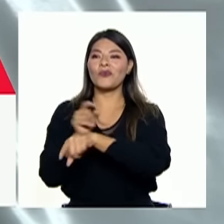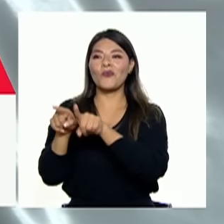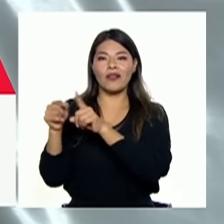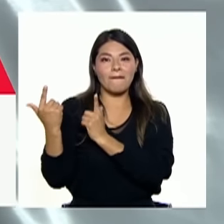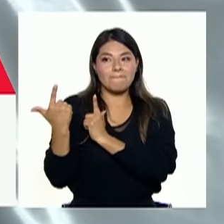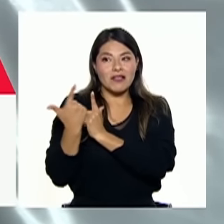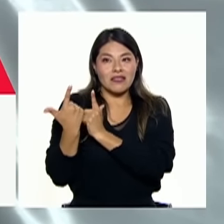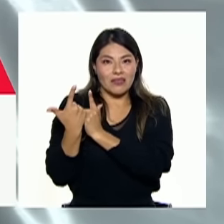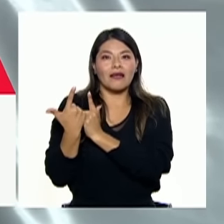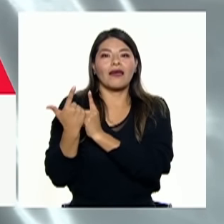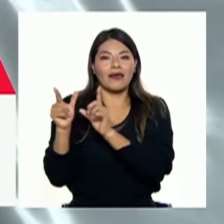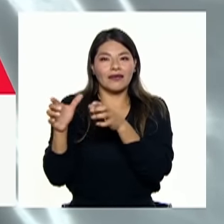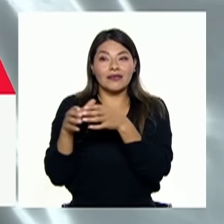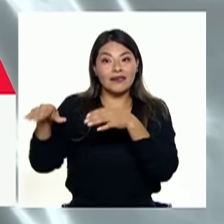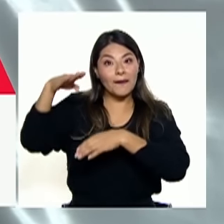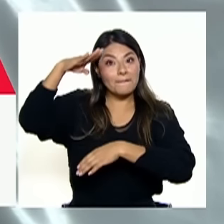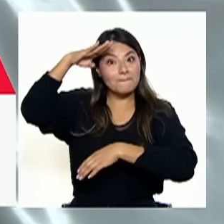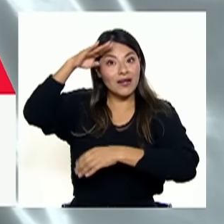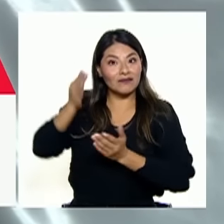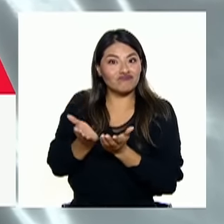representada en la Marina de Guerra por el CIMA,